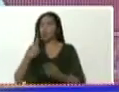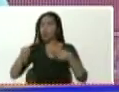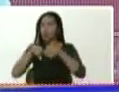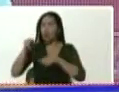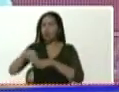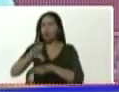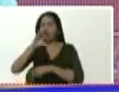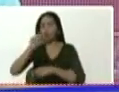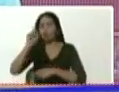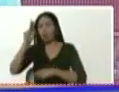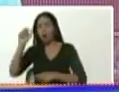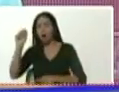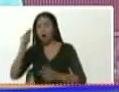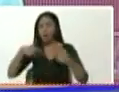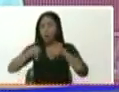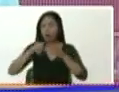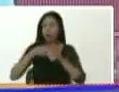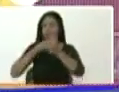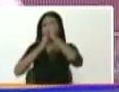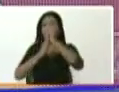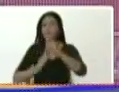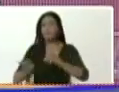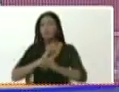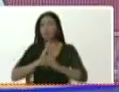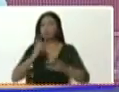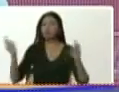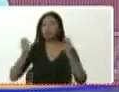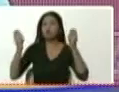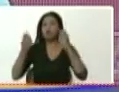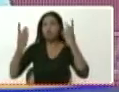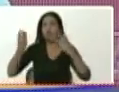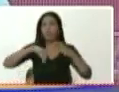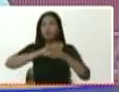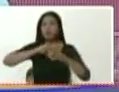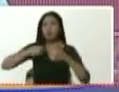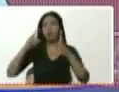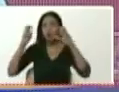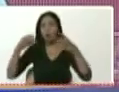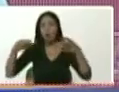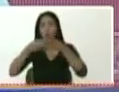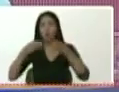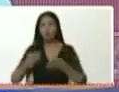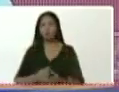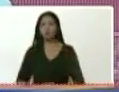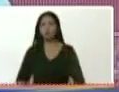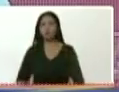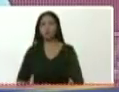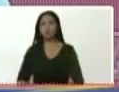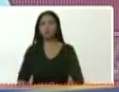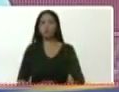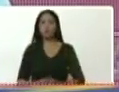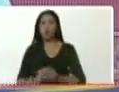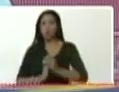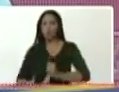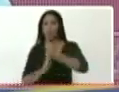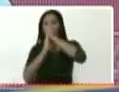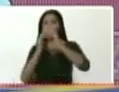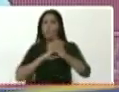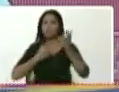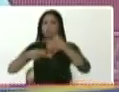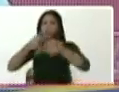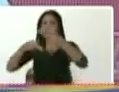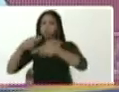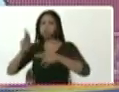Cuba. Son líderes que han surgido de las nuevas generaciones. Un liderazgo